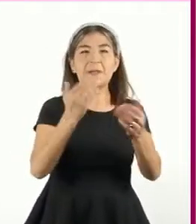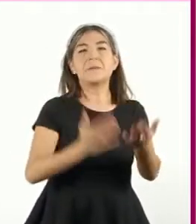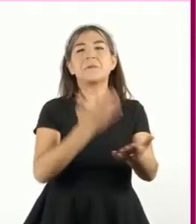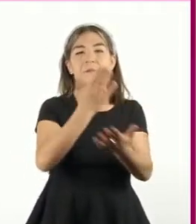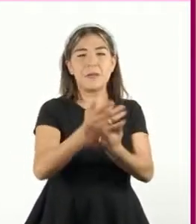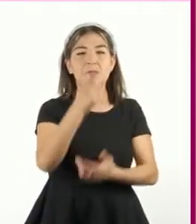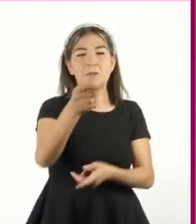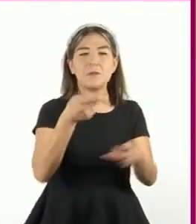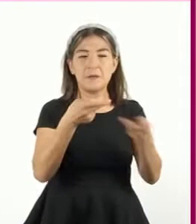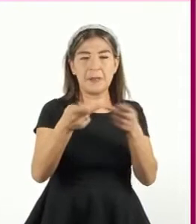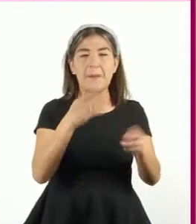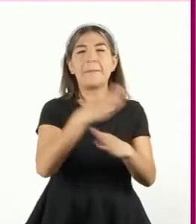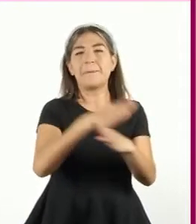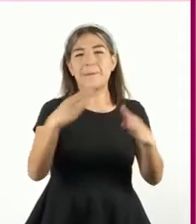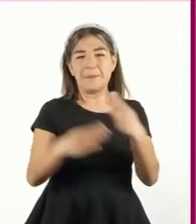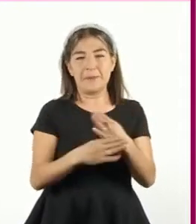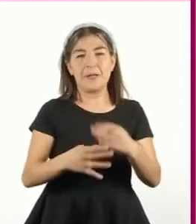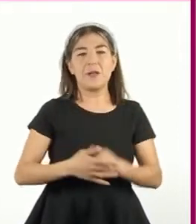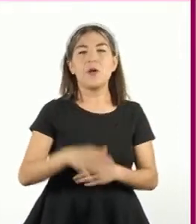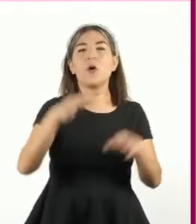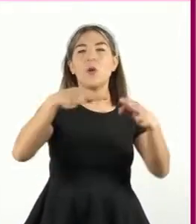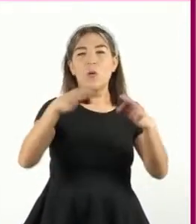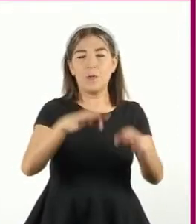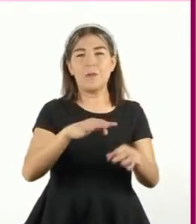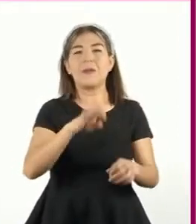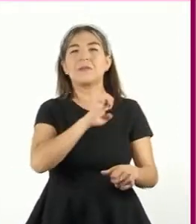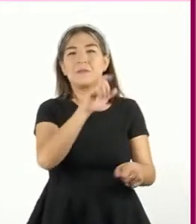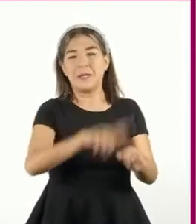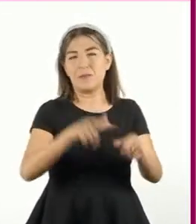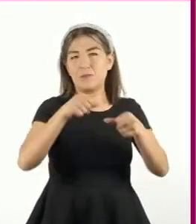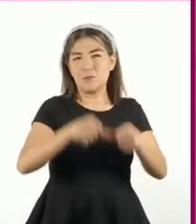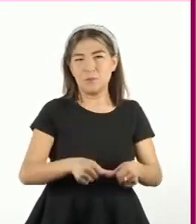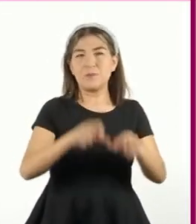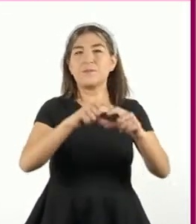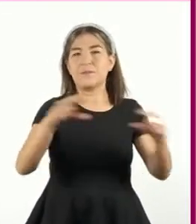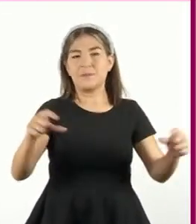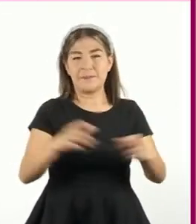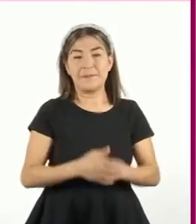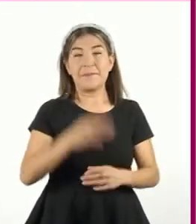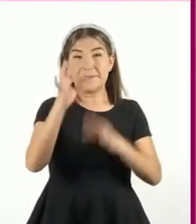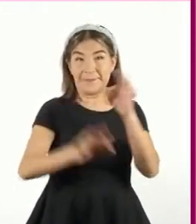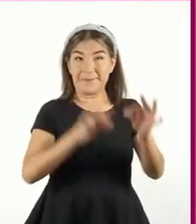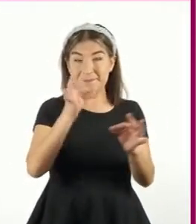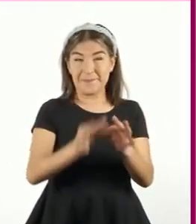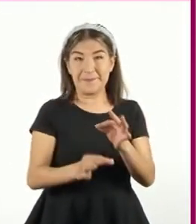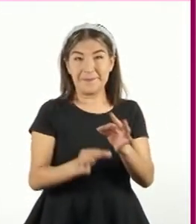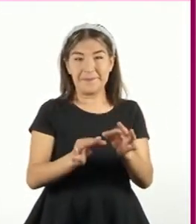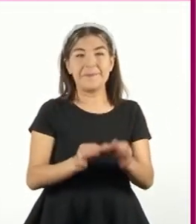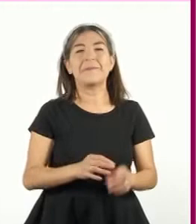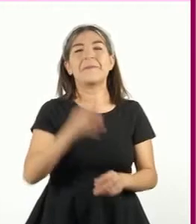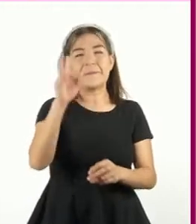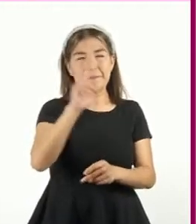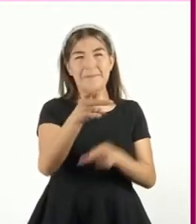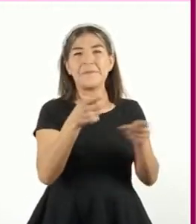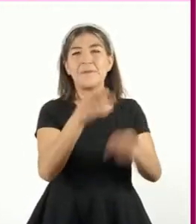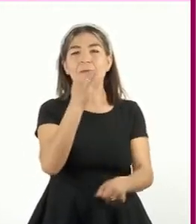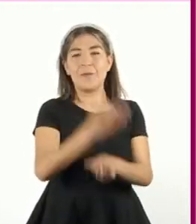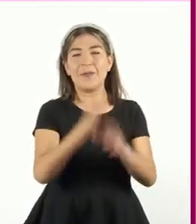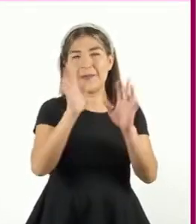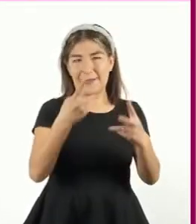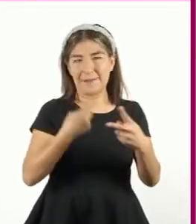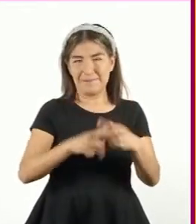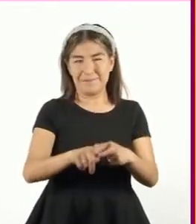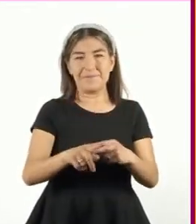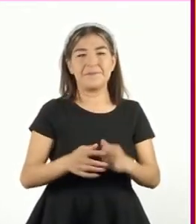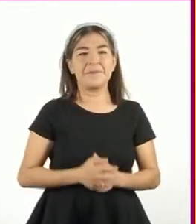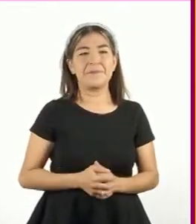también que preparen su material, hojas Ledger, punzón y regleta. ¿Listas y listos? ¿Qué les parece si ahora sí,